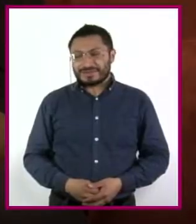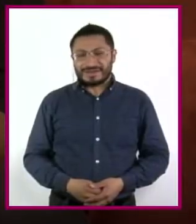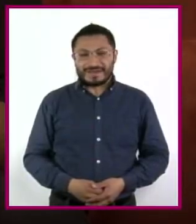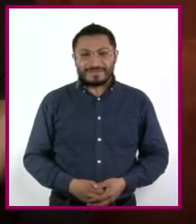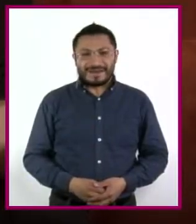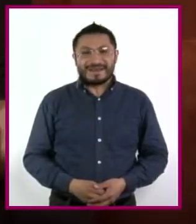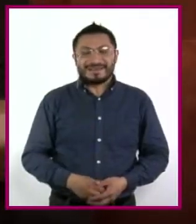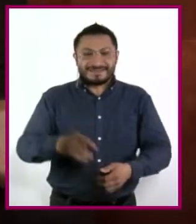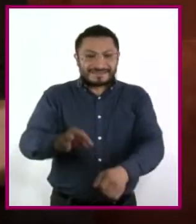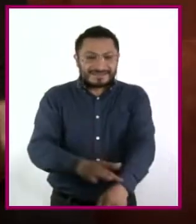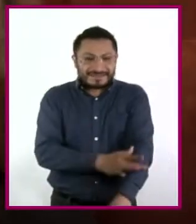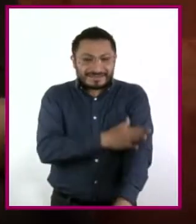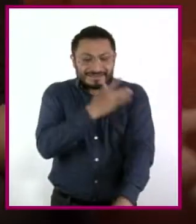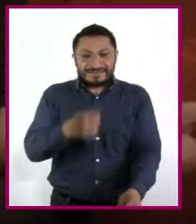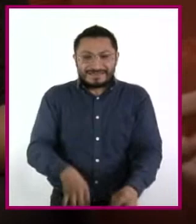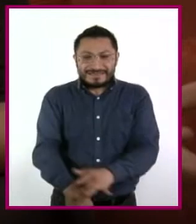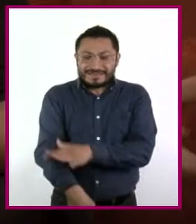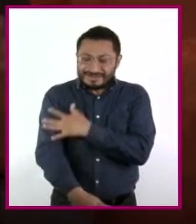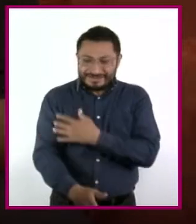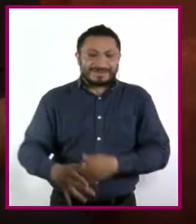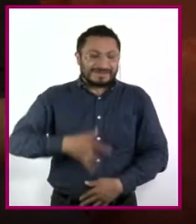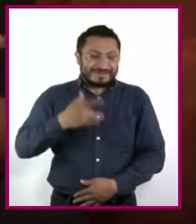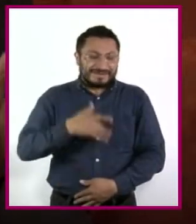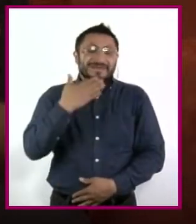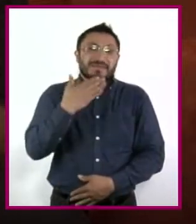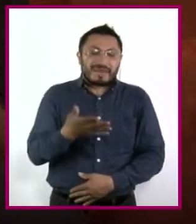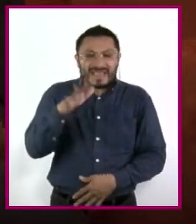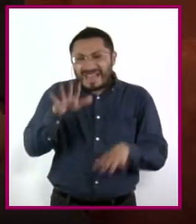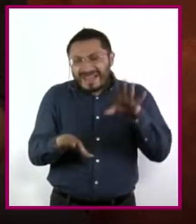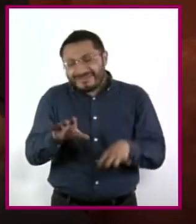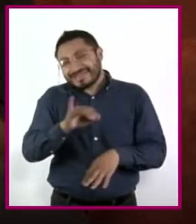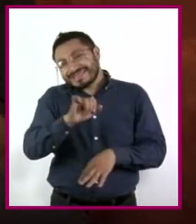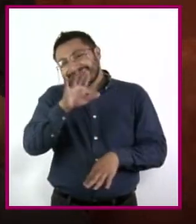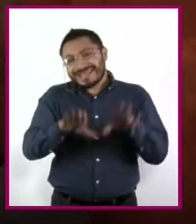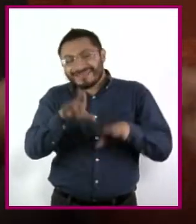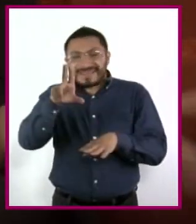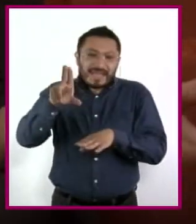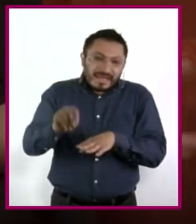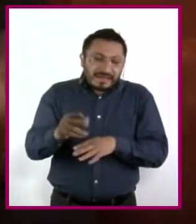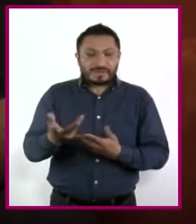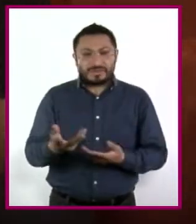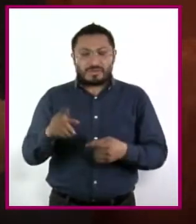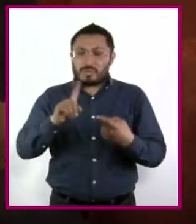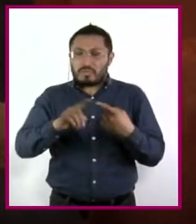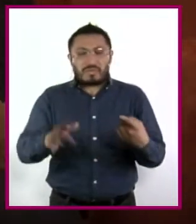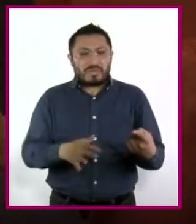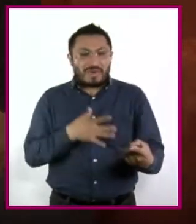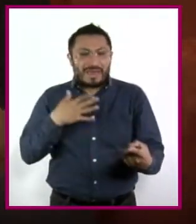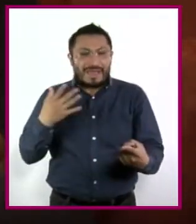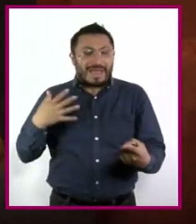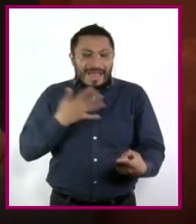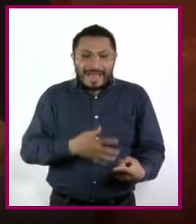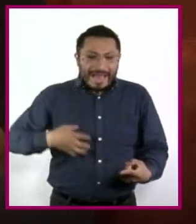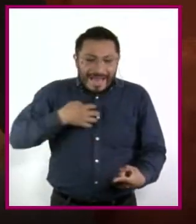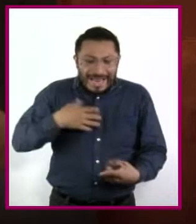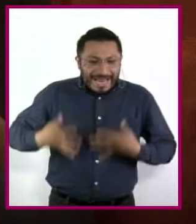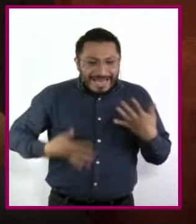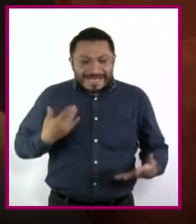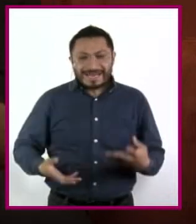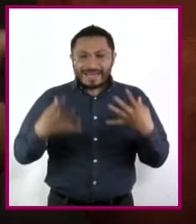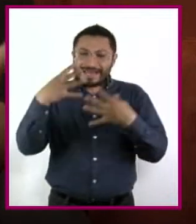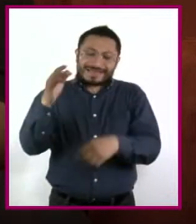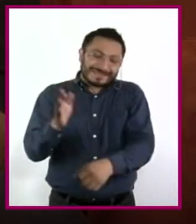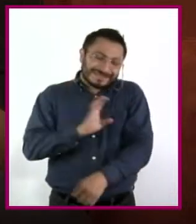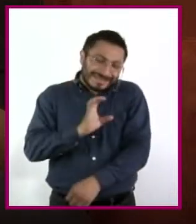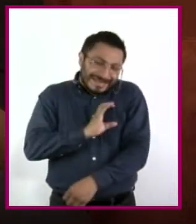Las emociones no siempre nos hacen sentir bien. Por supuesto que están algunas como la alegría, la ternura, el amor,